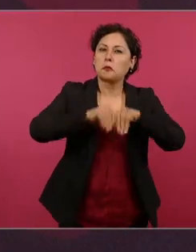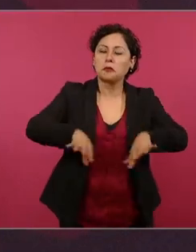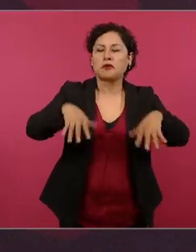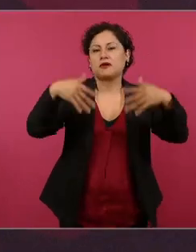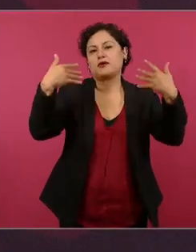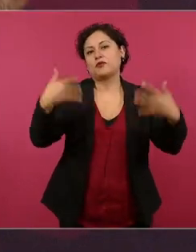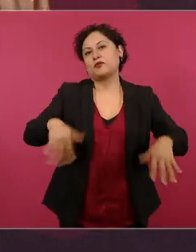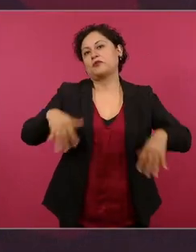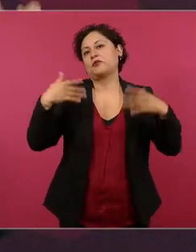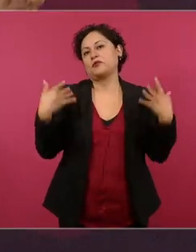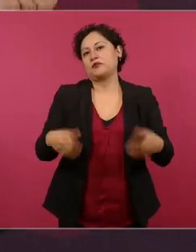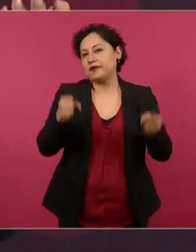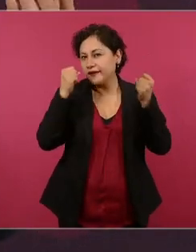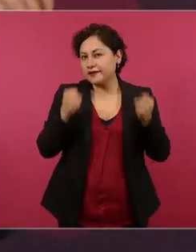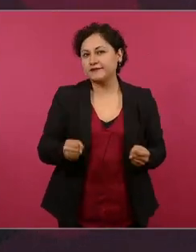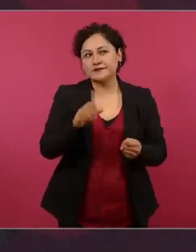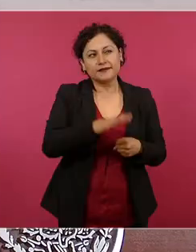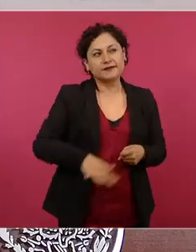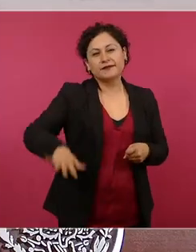tendríamos más